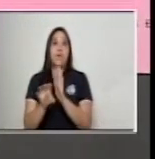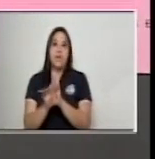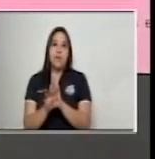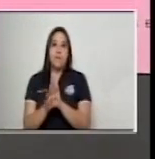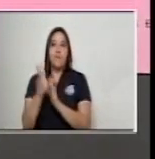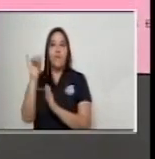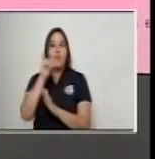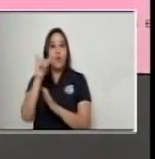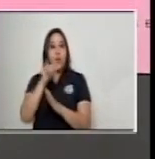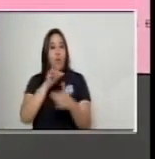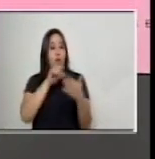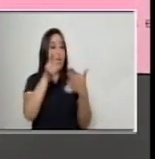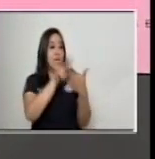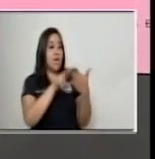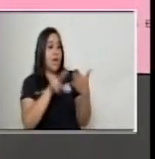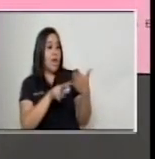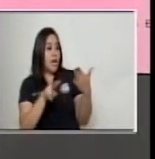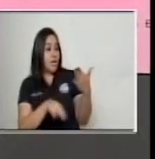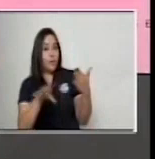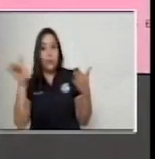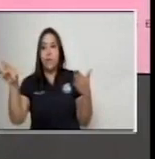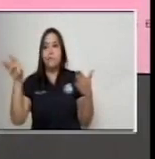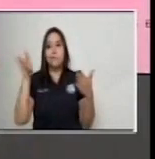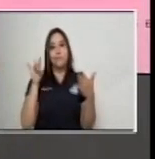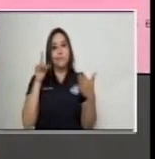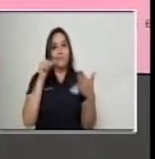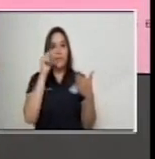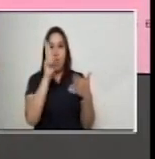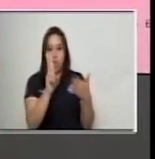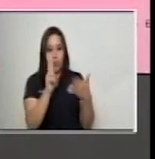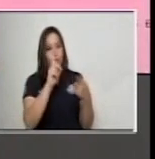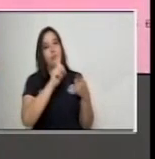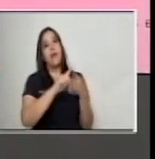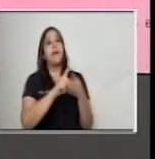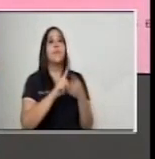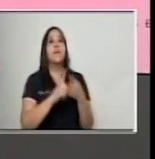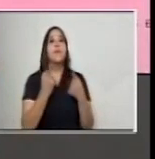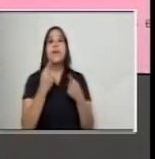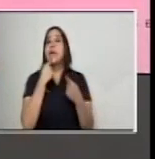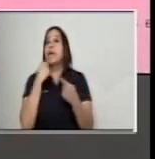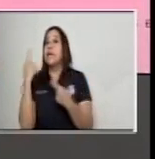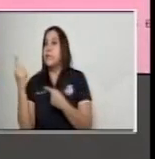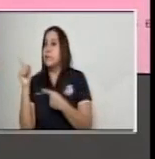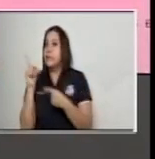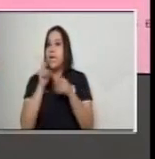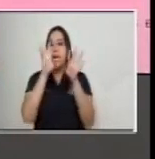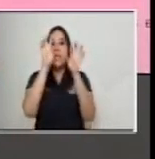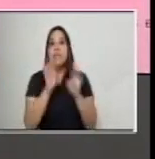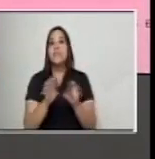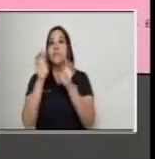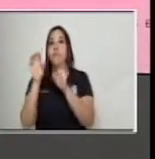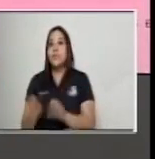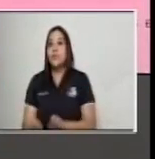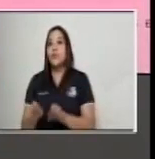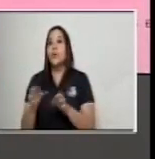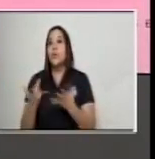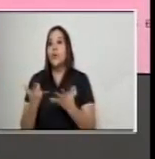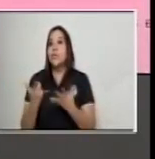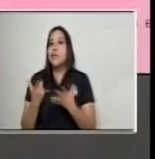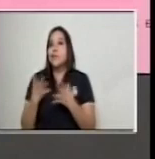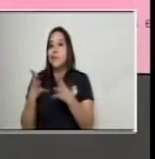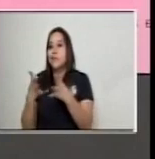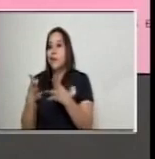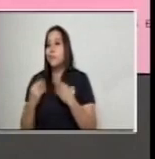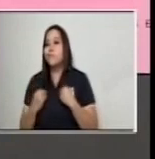vamos a tomar dos específicamente. La primera, las personas están adaptando hábitos